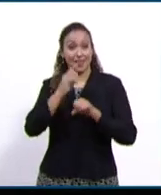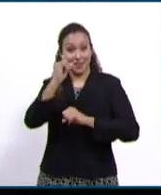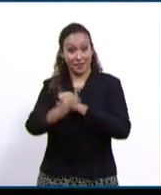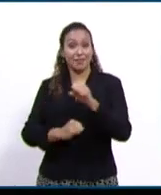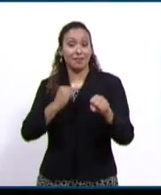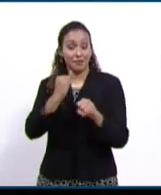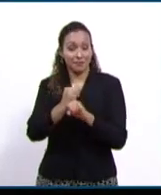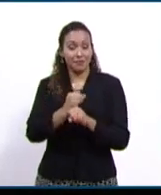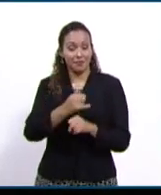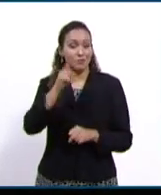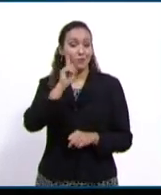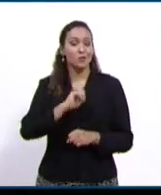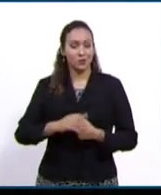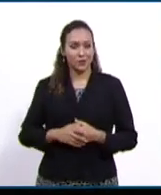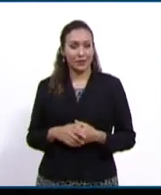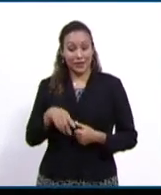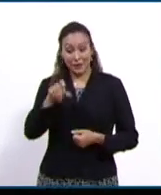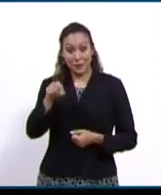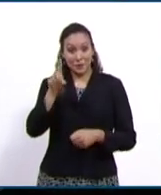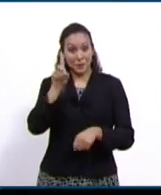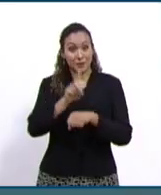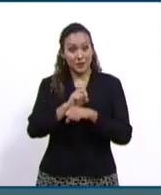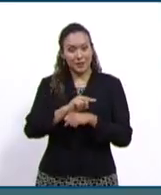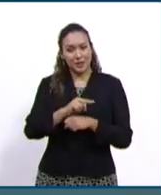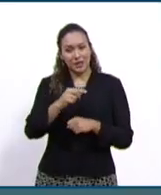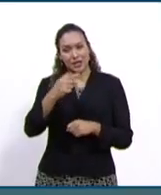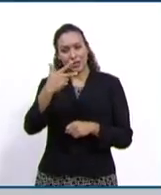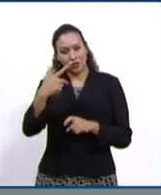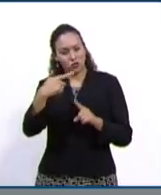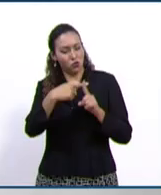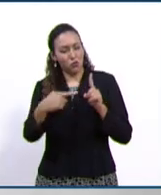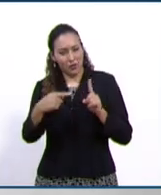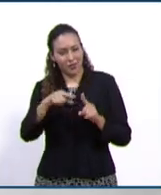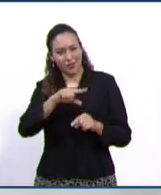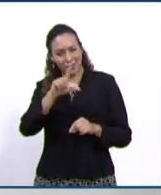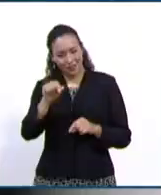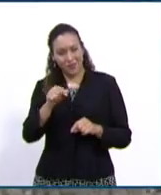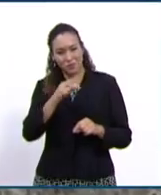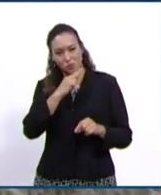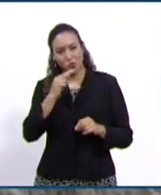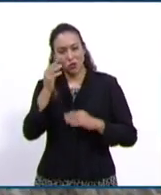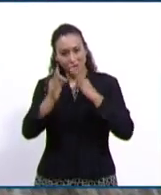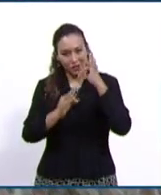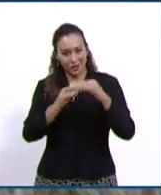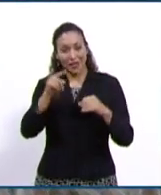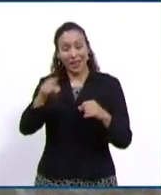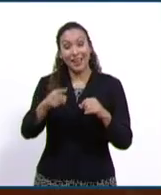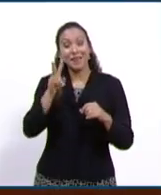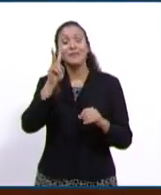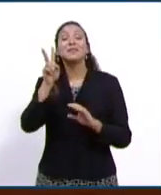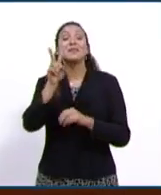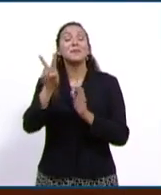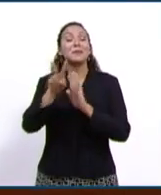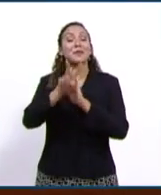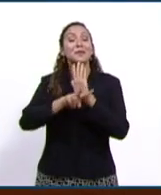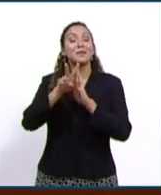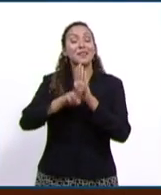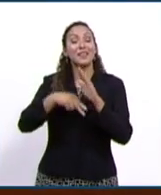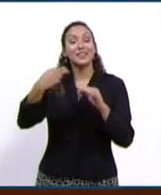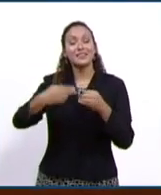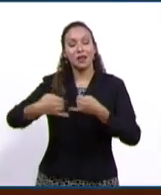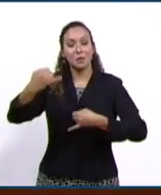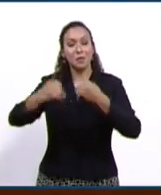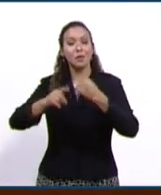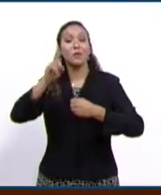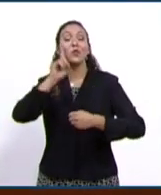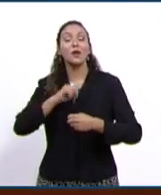Mujer. Este mismo día, después de las 8:30 en punto, el noticiario, el estreno del documental La Jueza sobre la vida